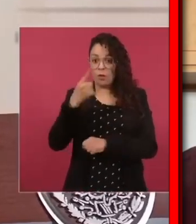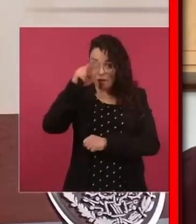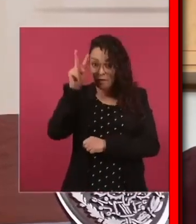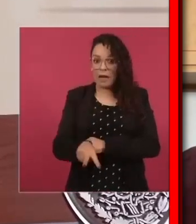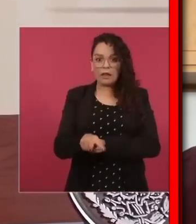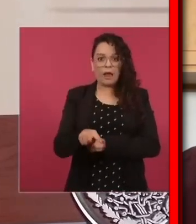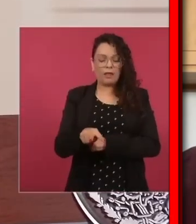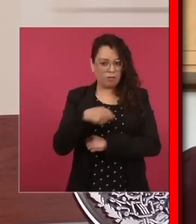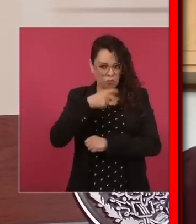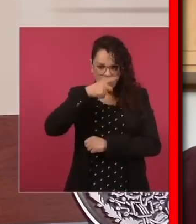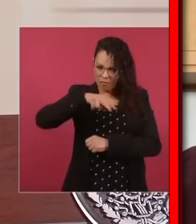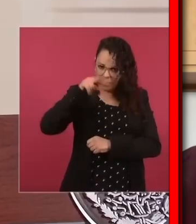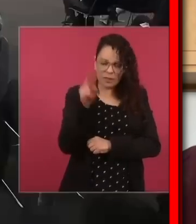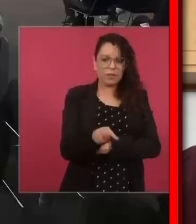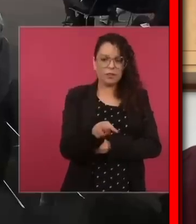tratado,